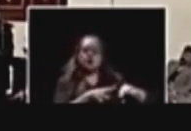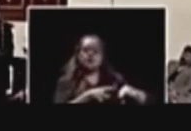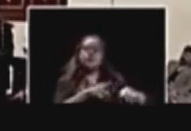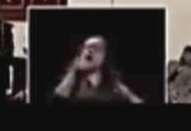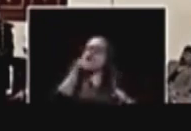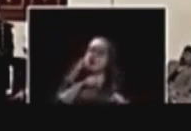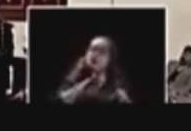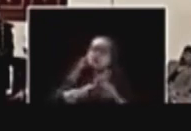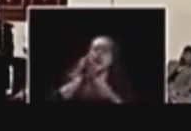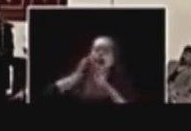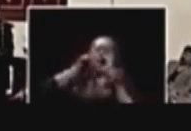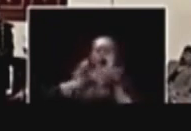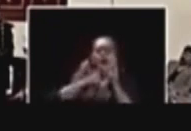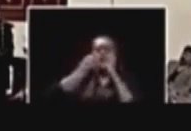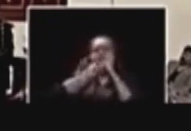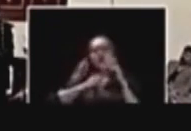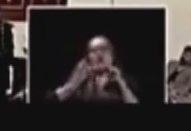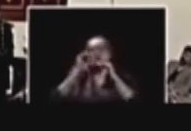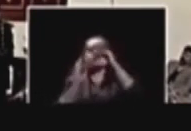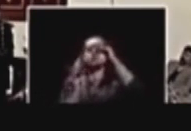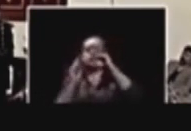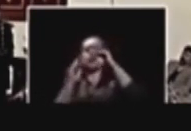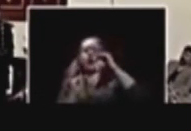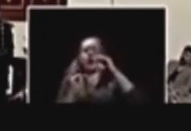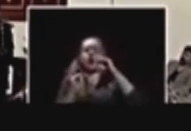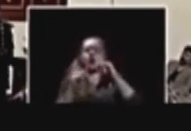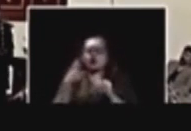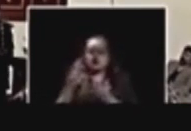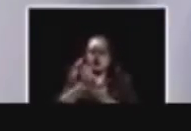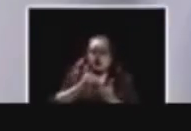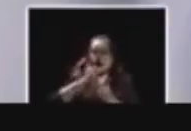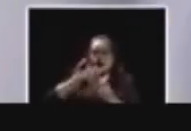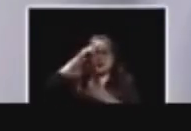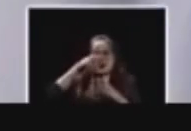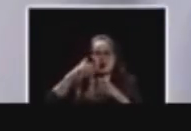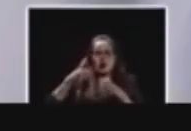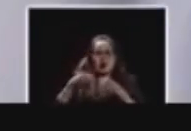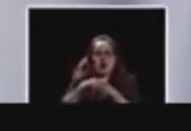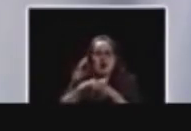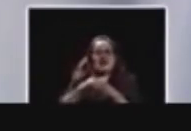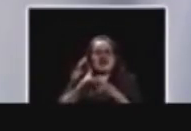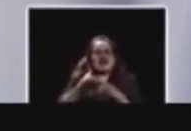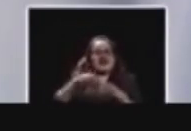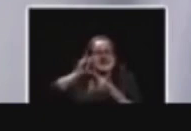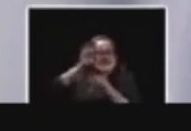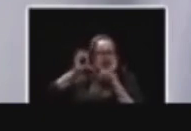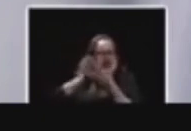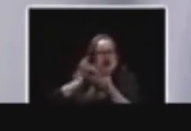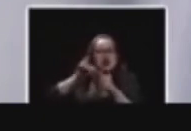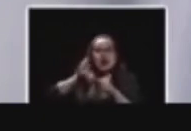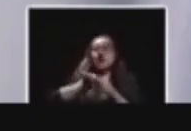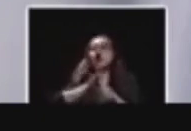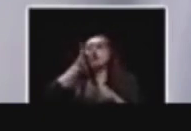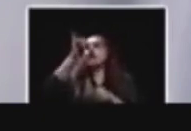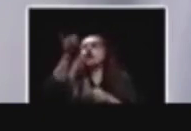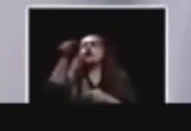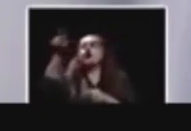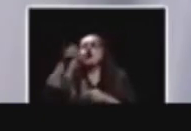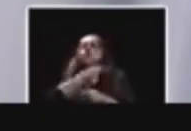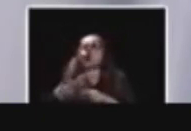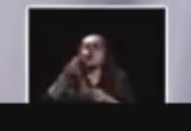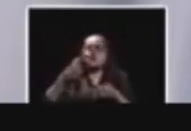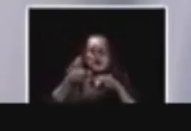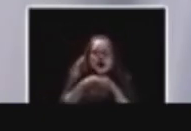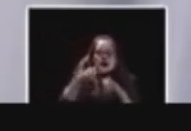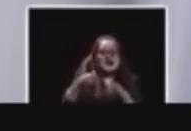origen de la desigualdad entre el centro y la periferia de la ciudad. Ciudad que fue sede de